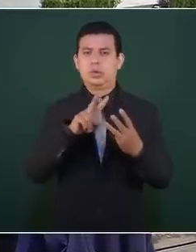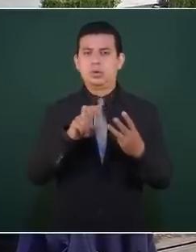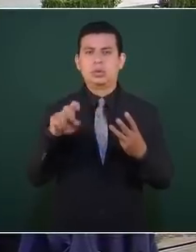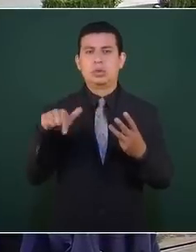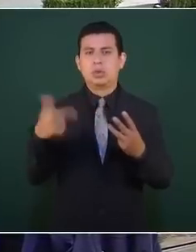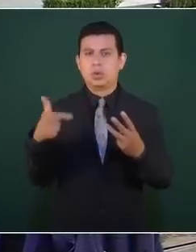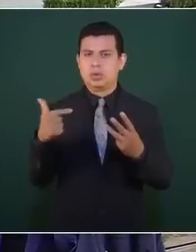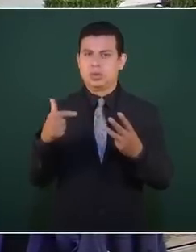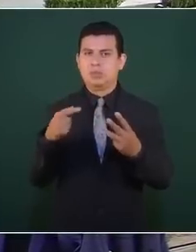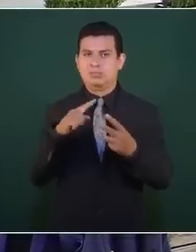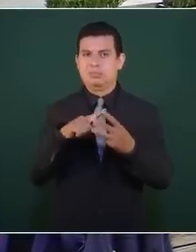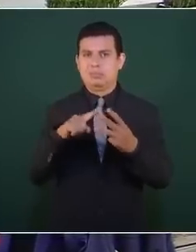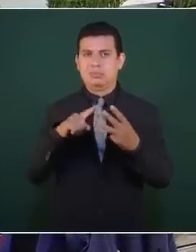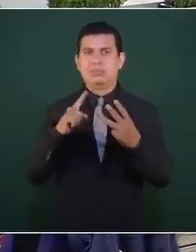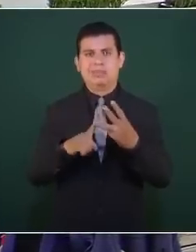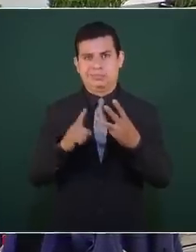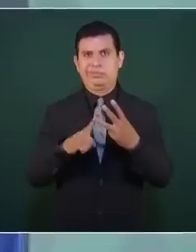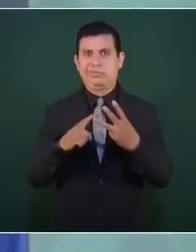212.